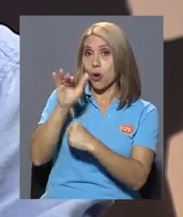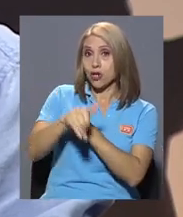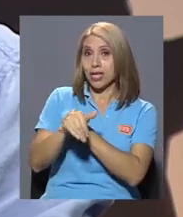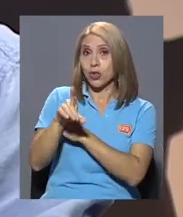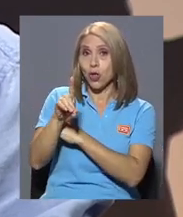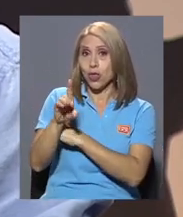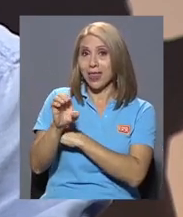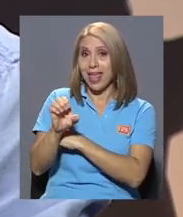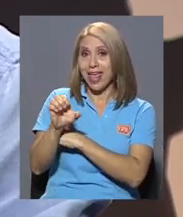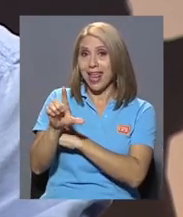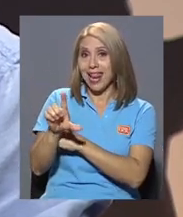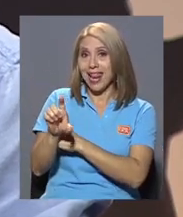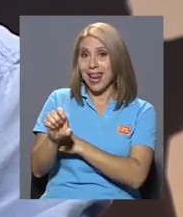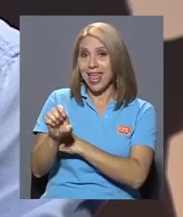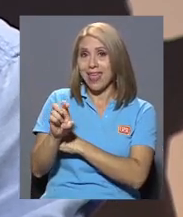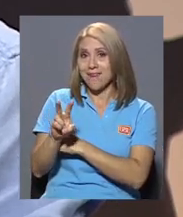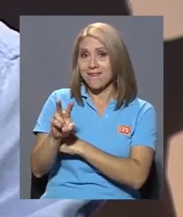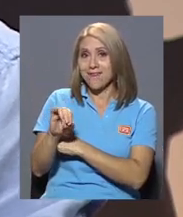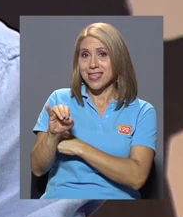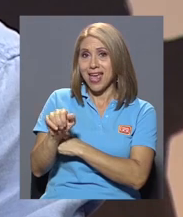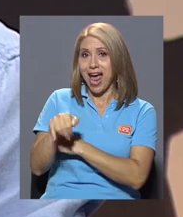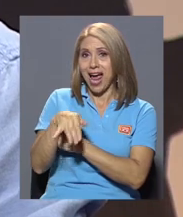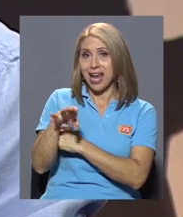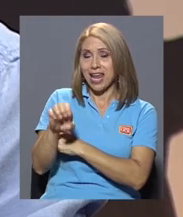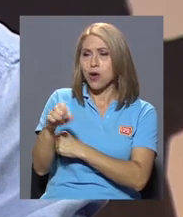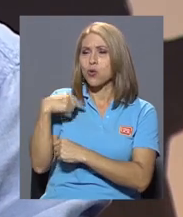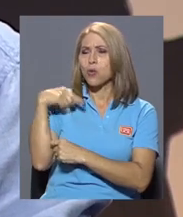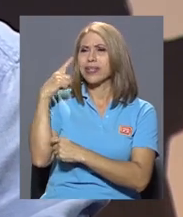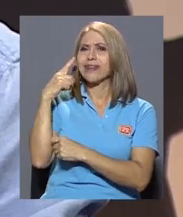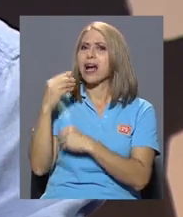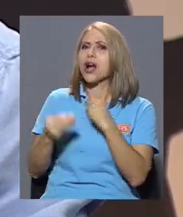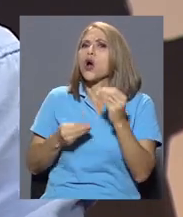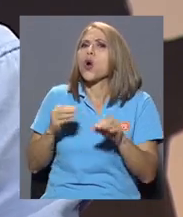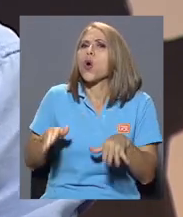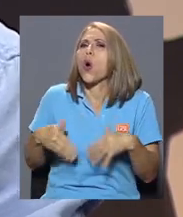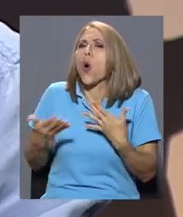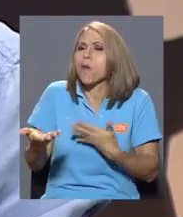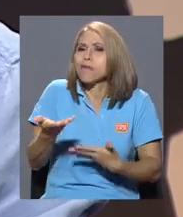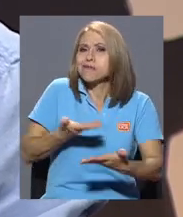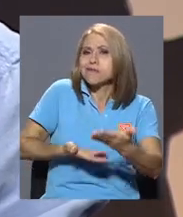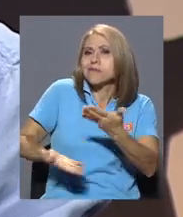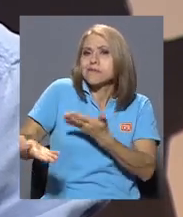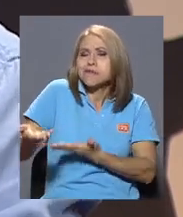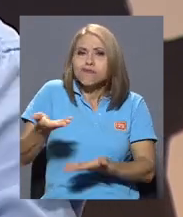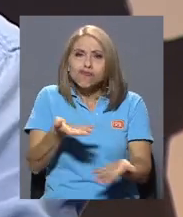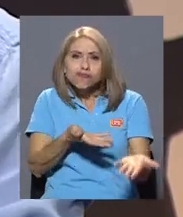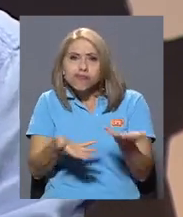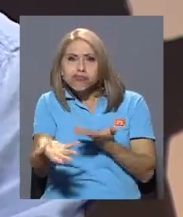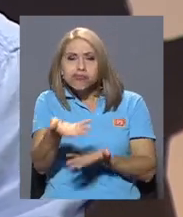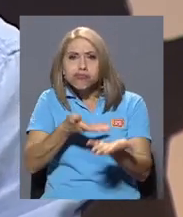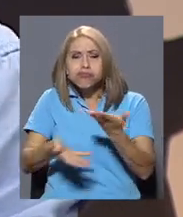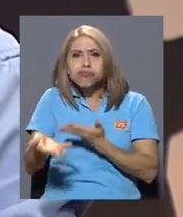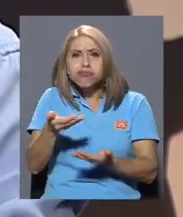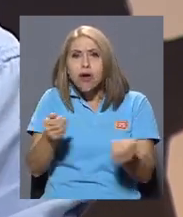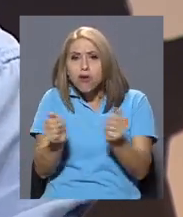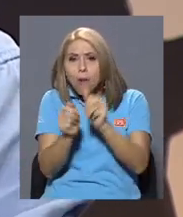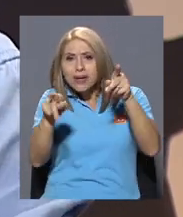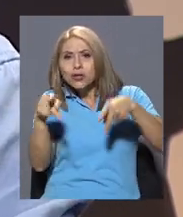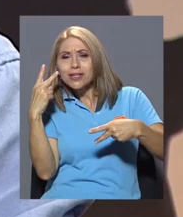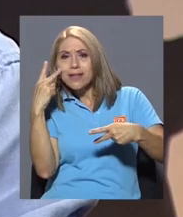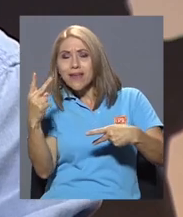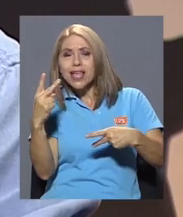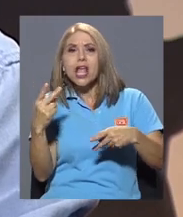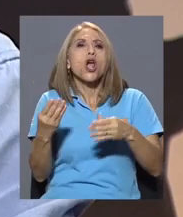viaje creo que será la gran interrogante cómo generar esa interacción y de qué forma jugar con el público y qué tanto permitir o dar